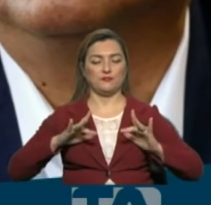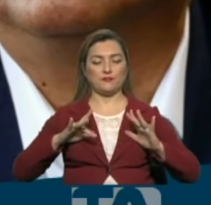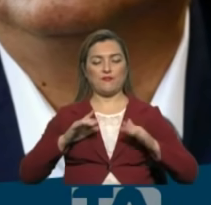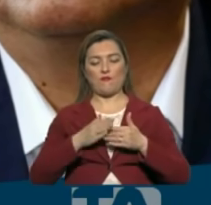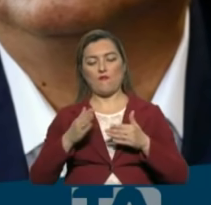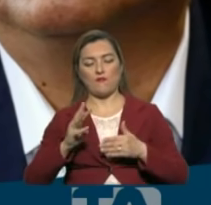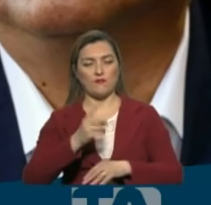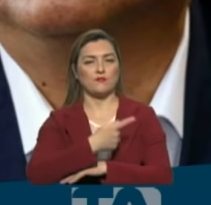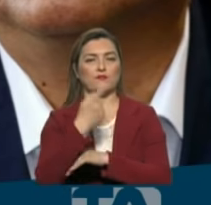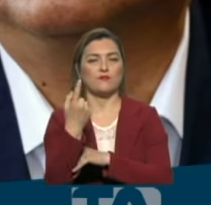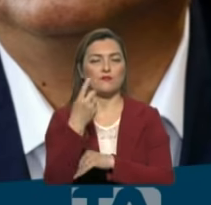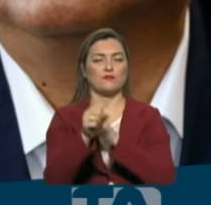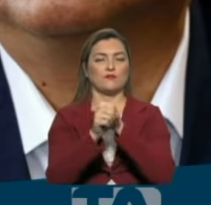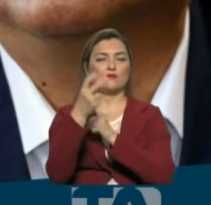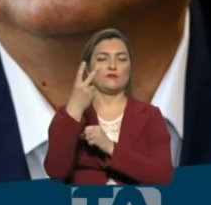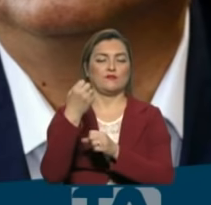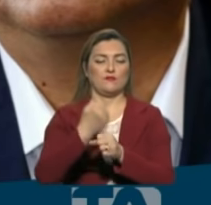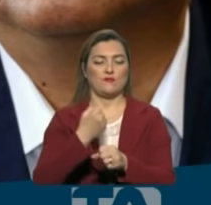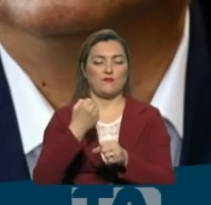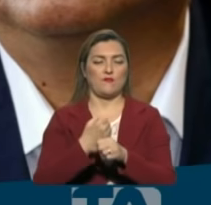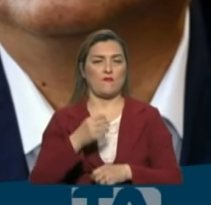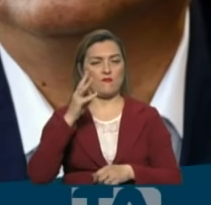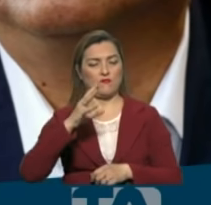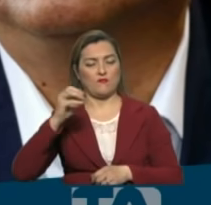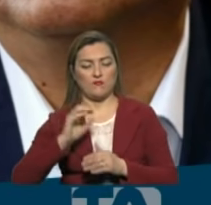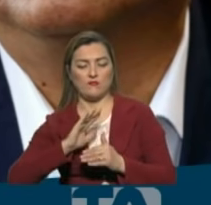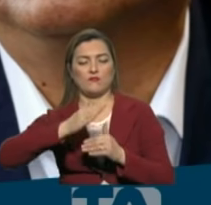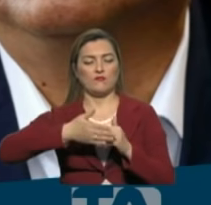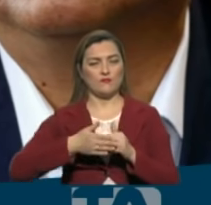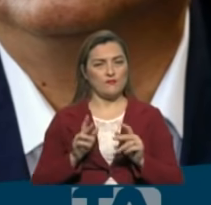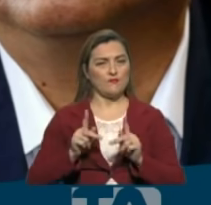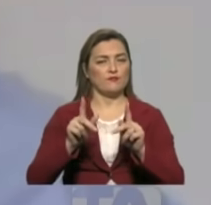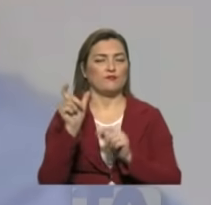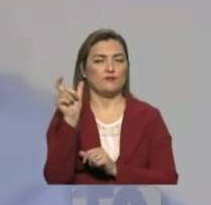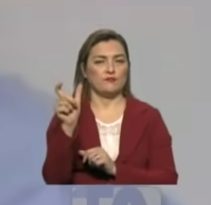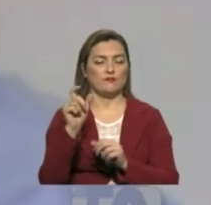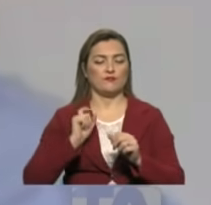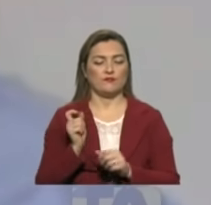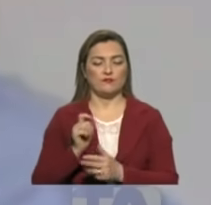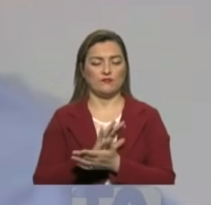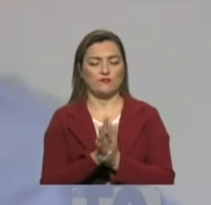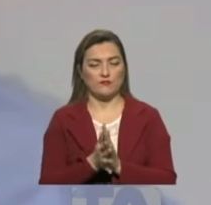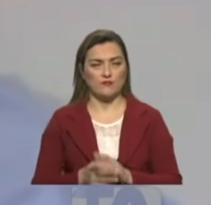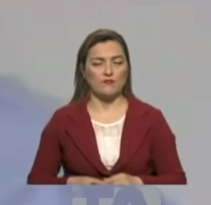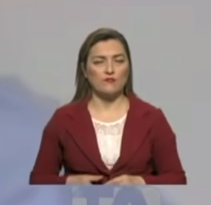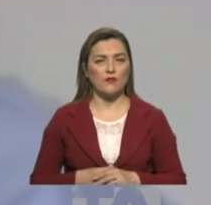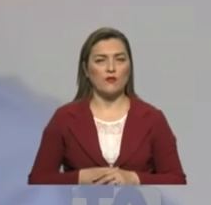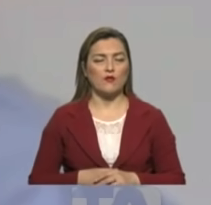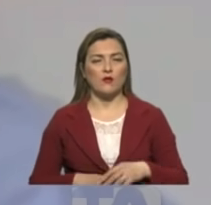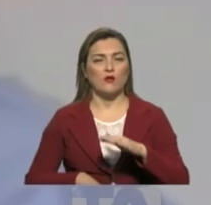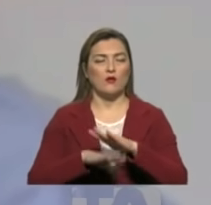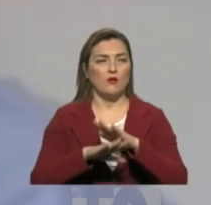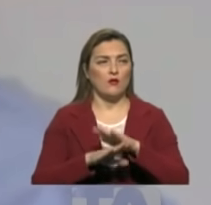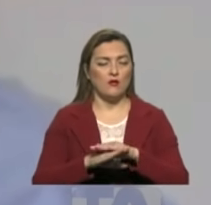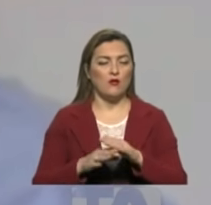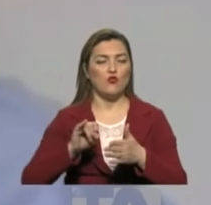vacaciones correspondientes a los 2 años de labores y 60 días más de licencia sin sueldo. Máximo podrá justificar su ausencia en